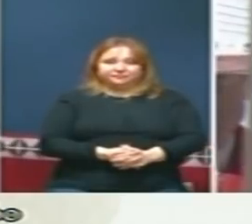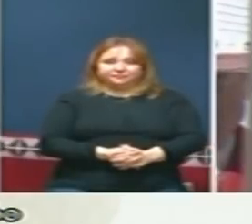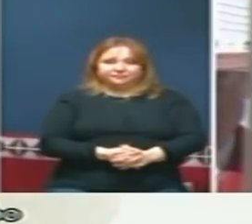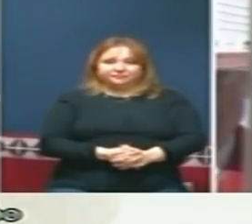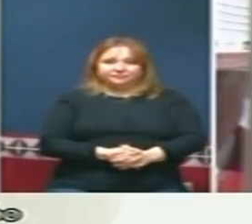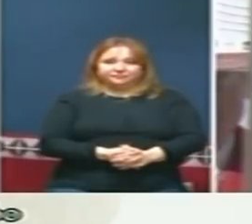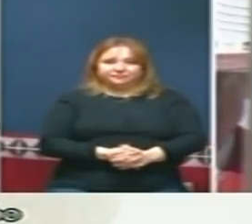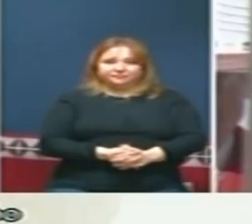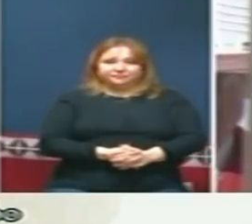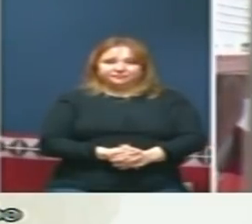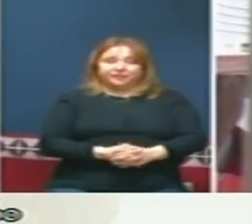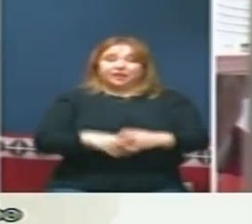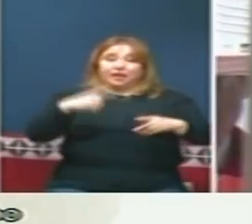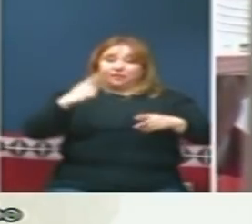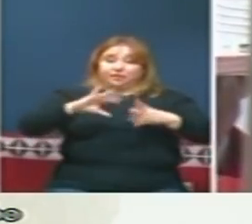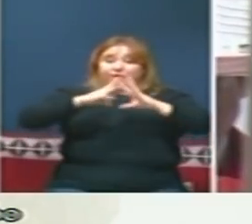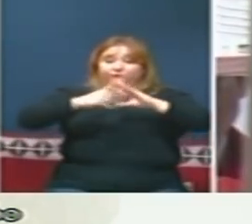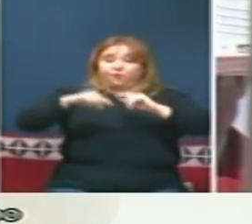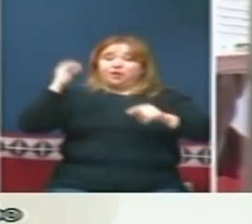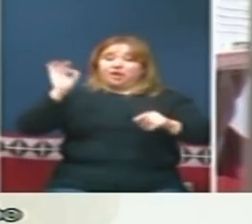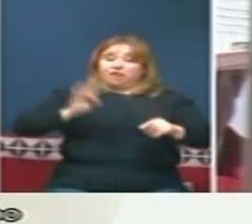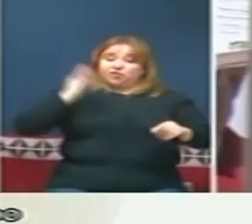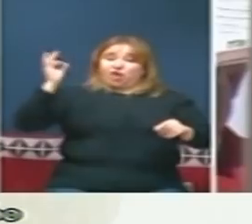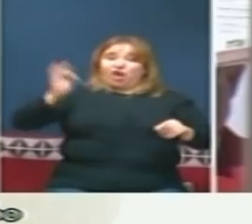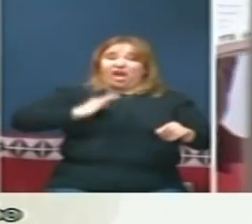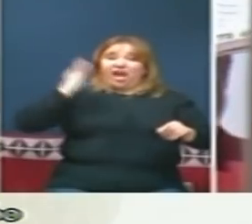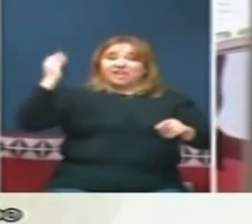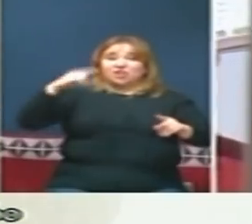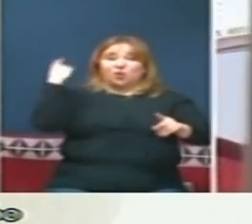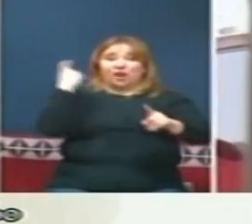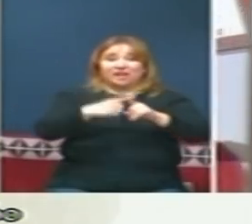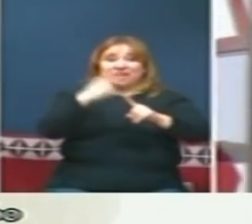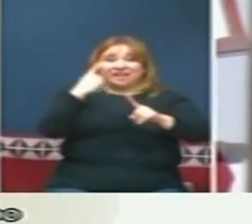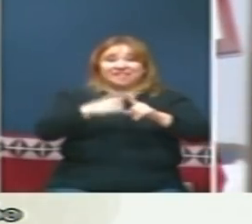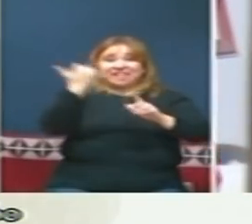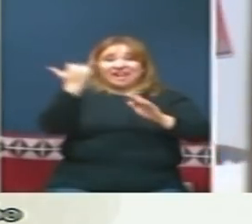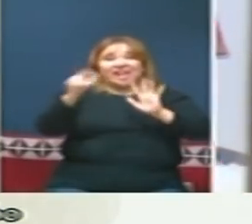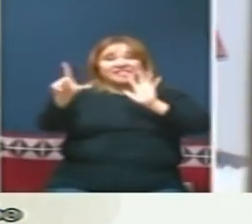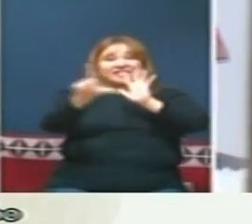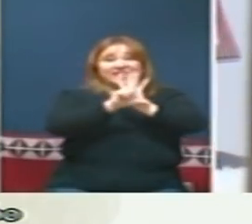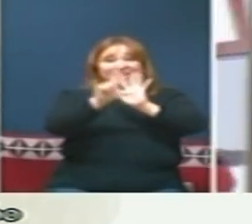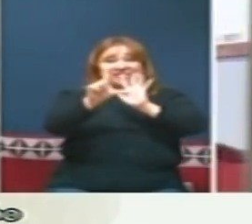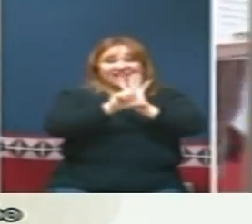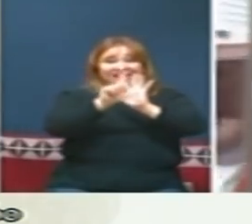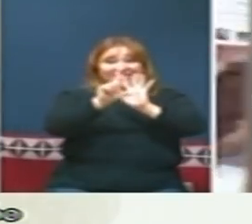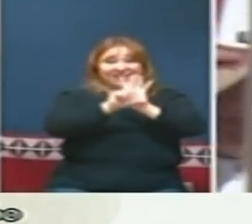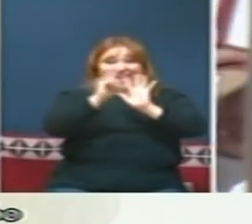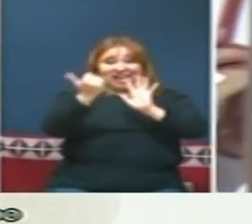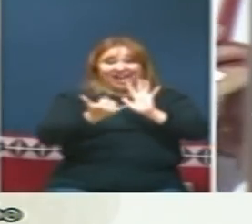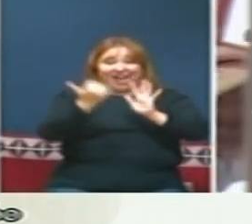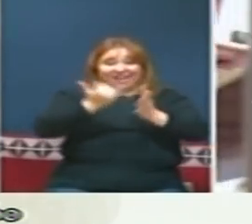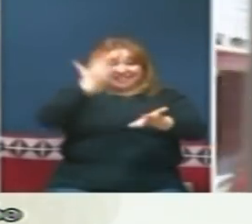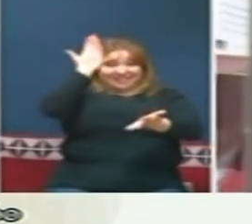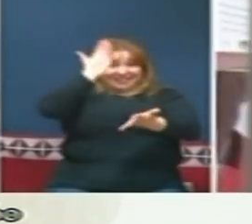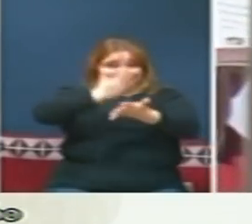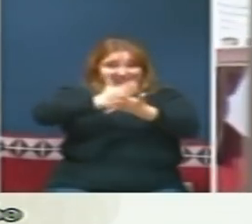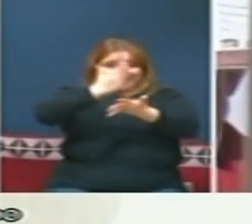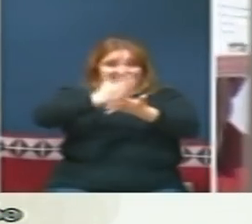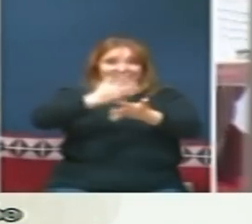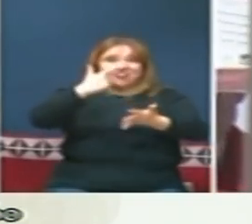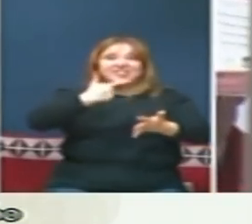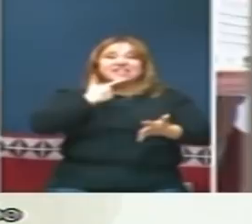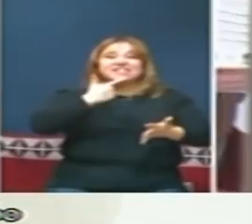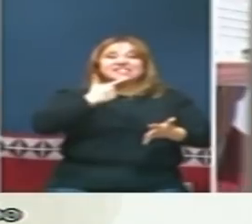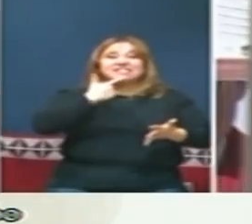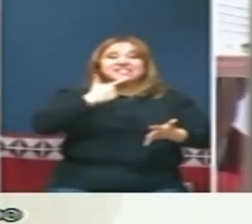Y que sea celebrada cada año en los lugares y según las reglas establecidas por el derecho, el 17